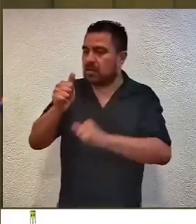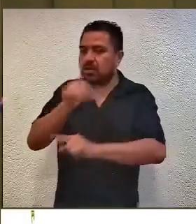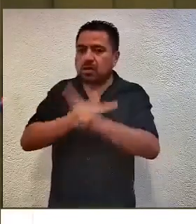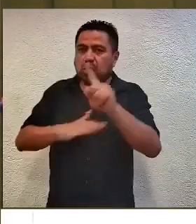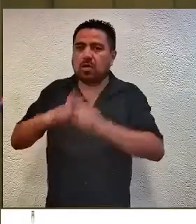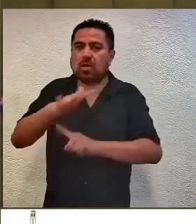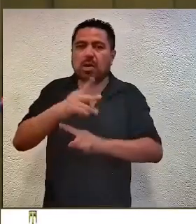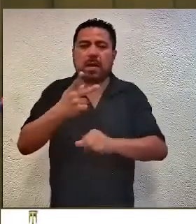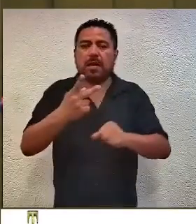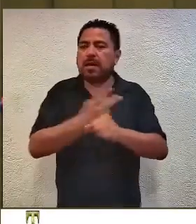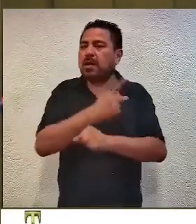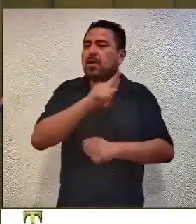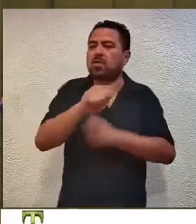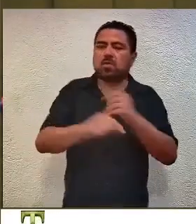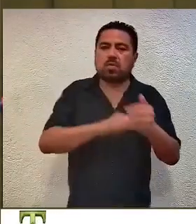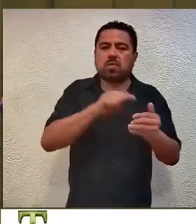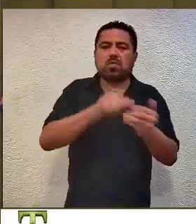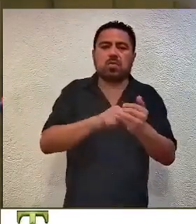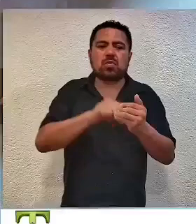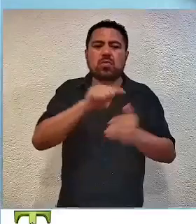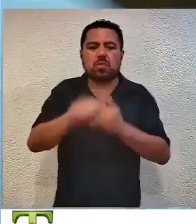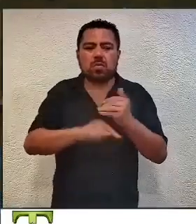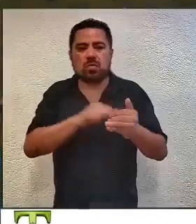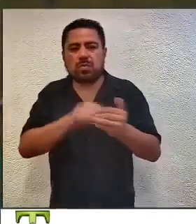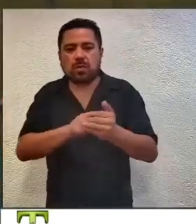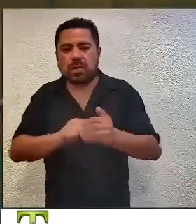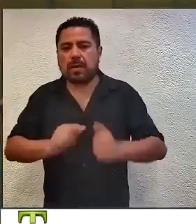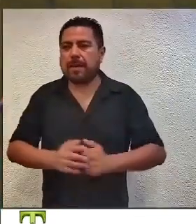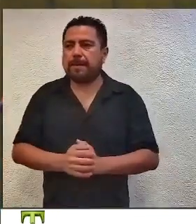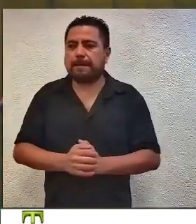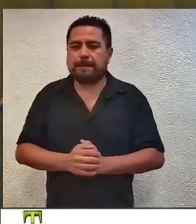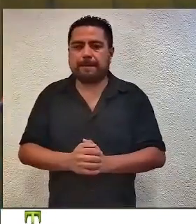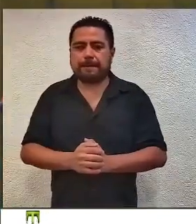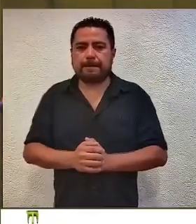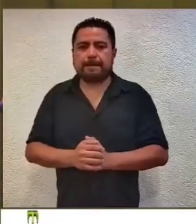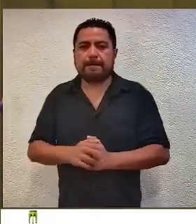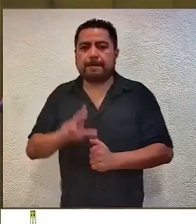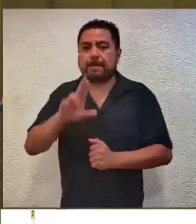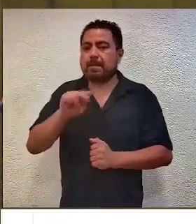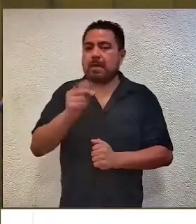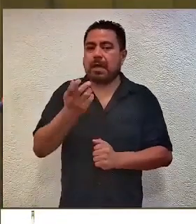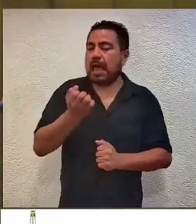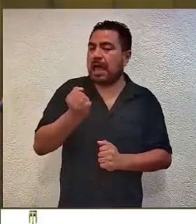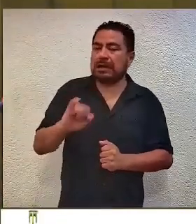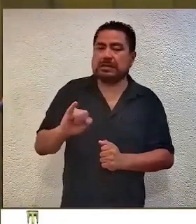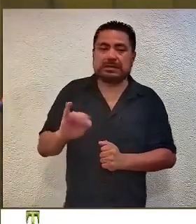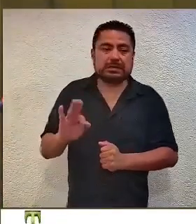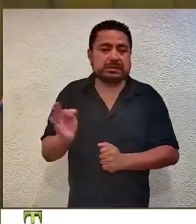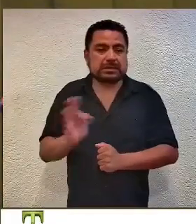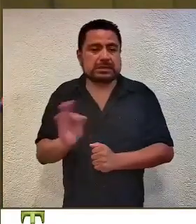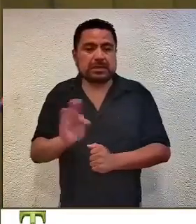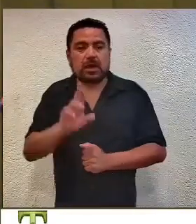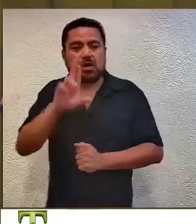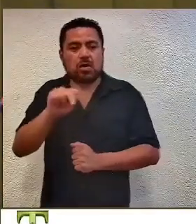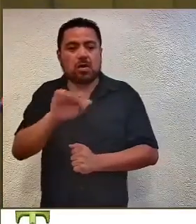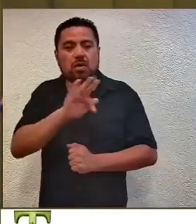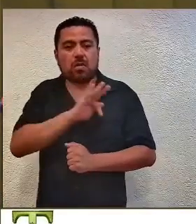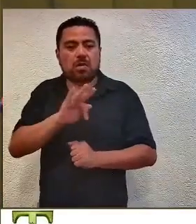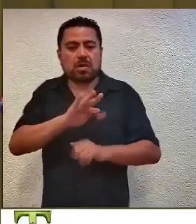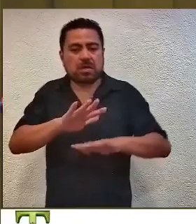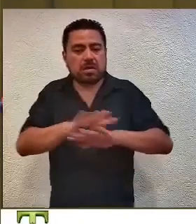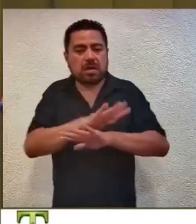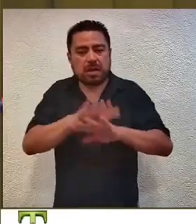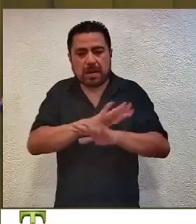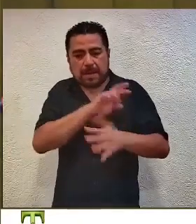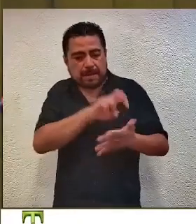que sucedieron los hechos. De no ser así, no puede actualizarse por